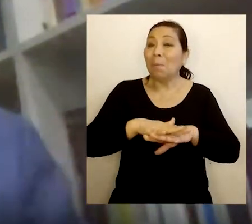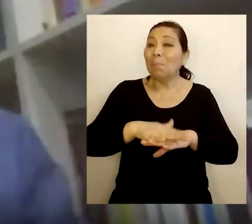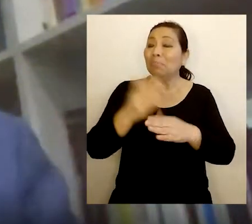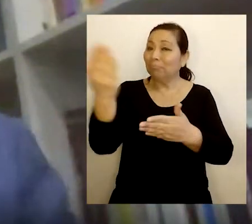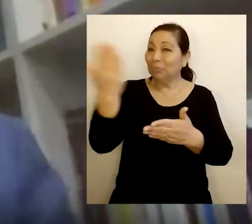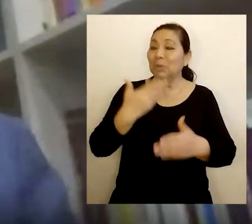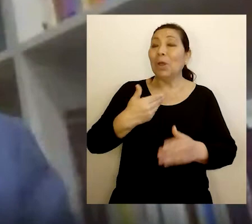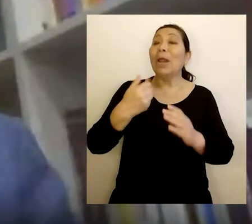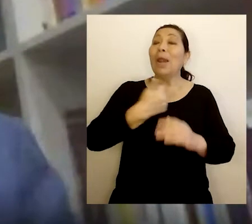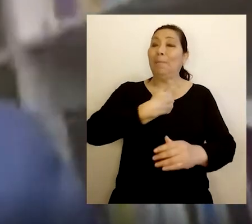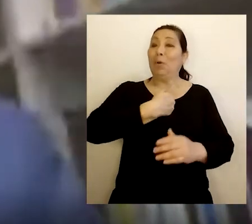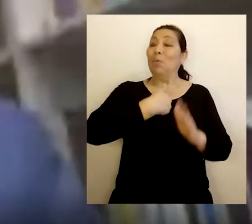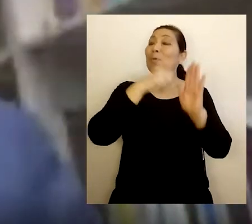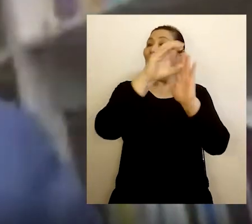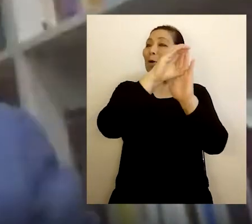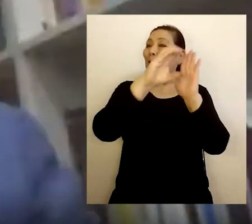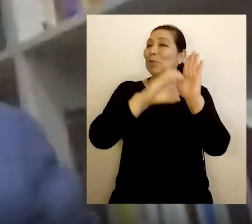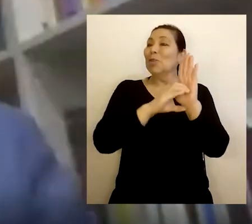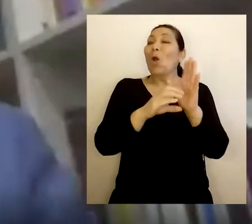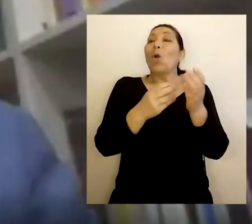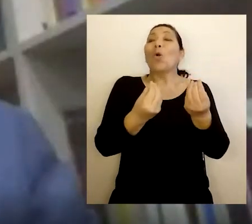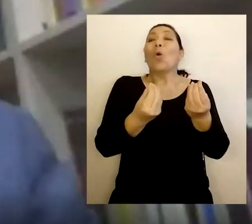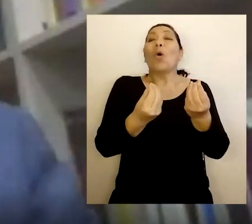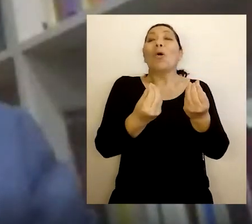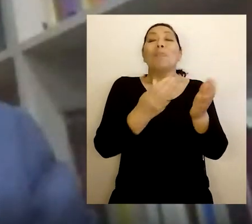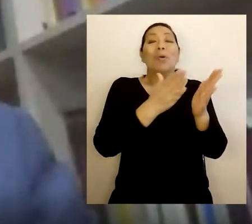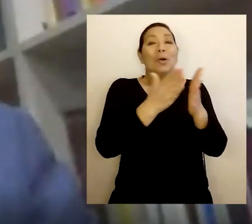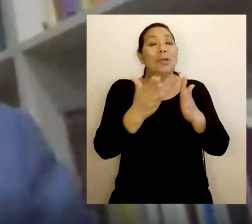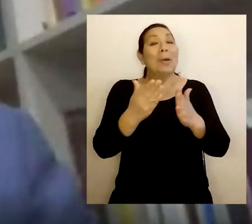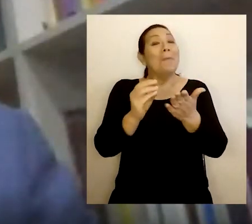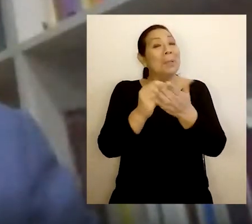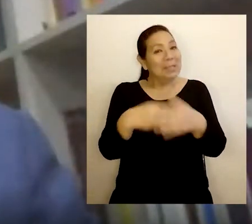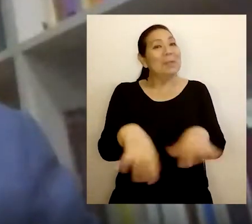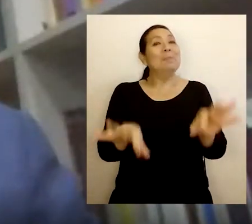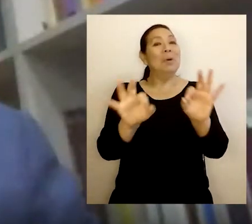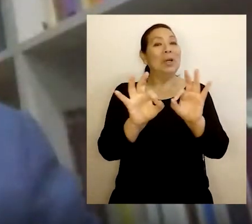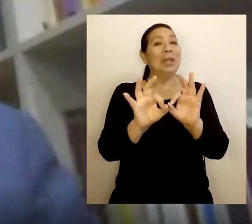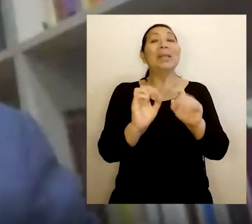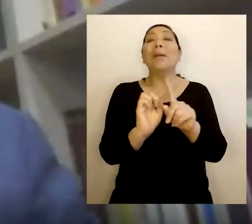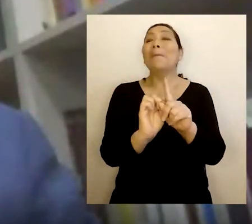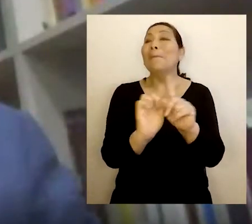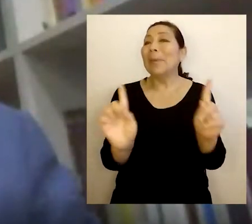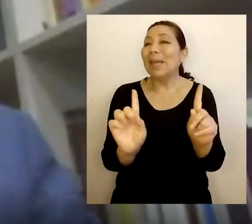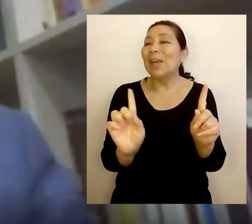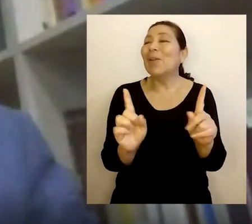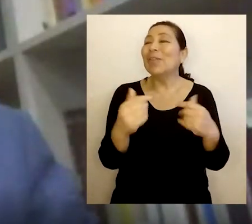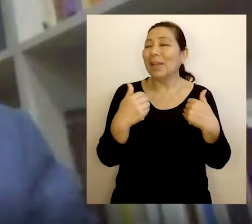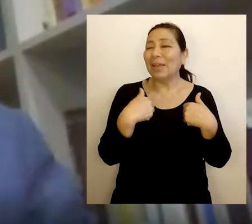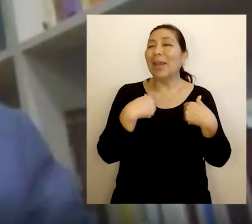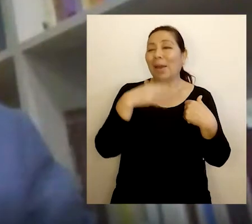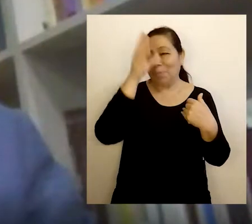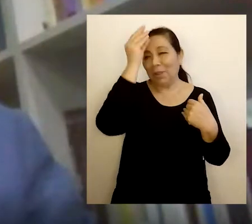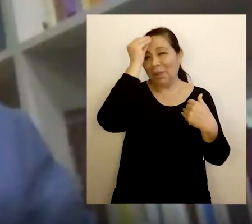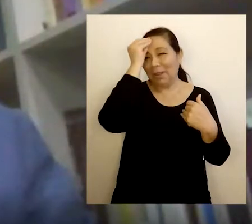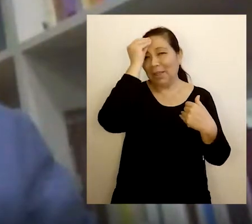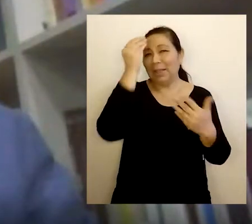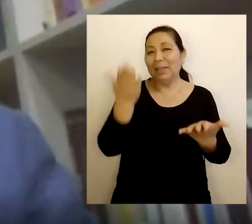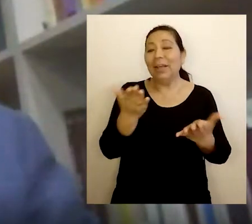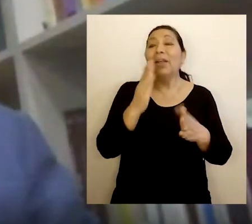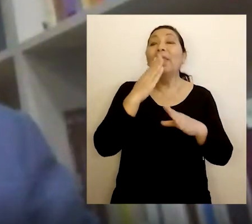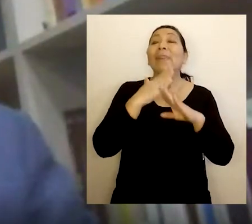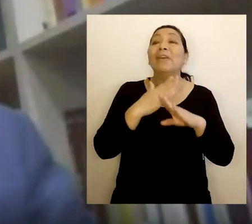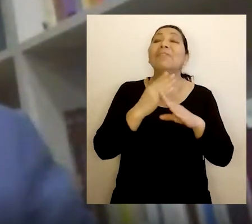la propia Constitución establece ello como parte de los derechos fundamentales, pero también hay que entender que el derecho de